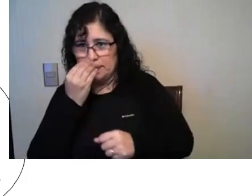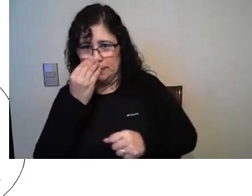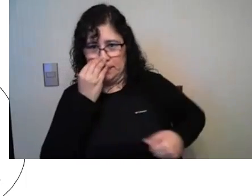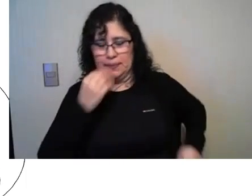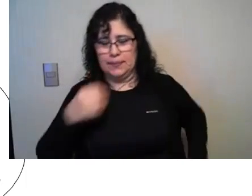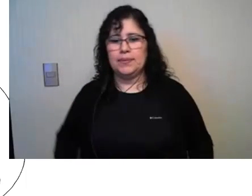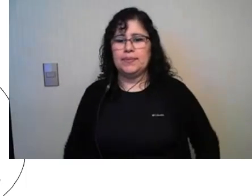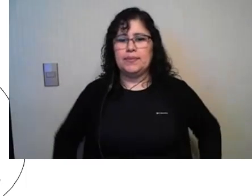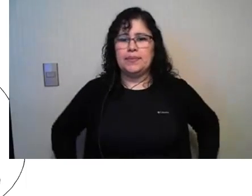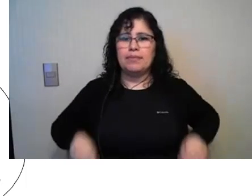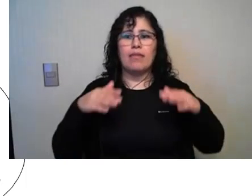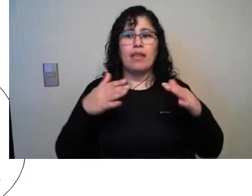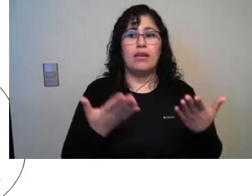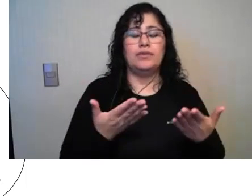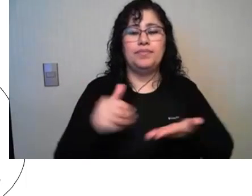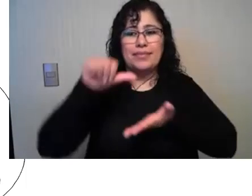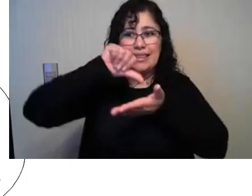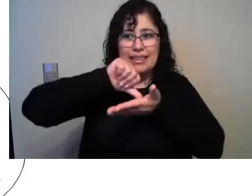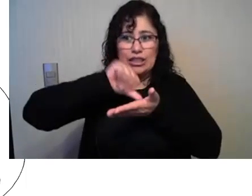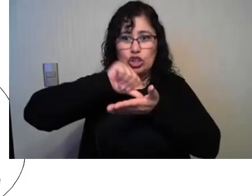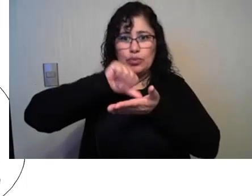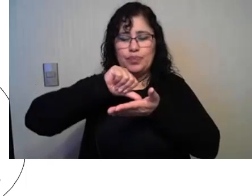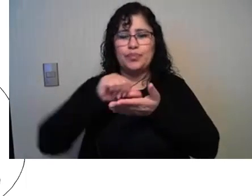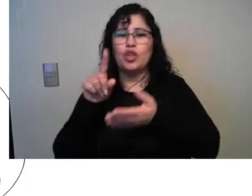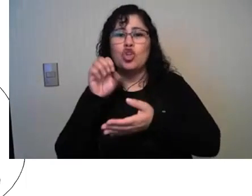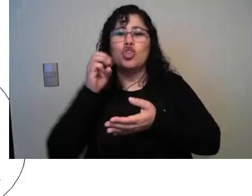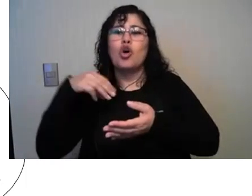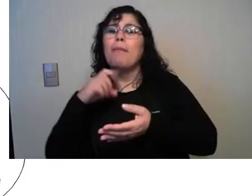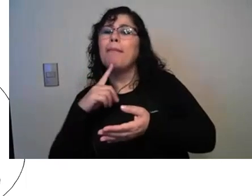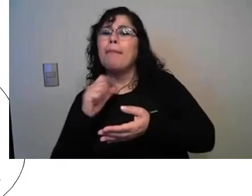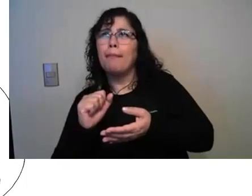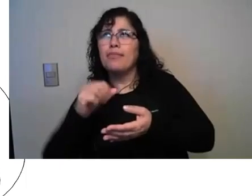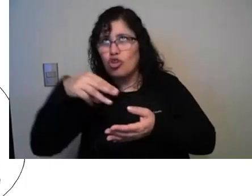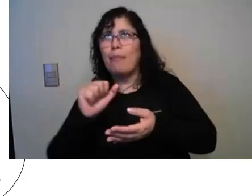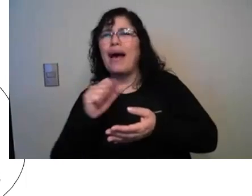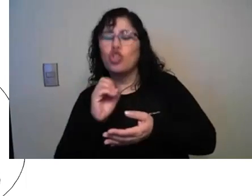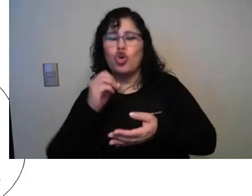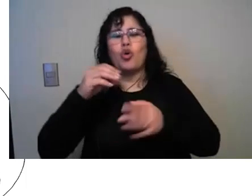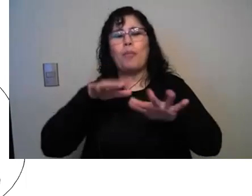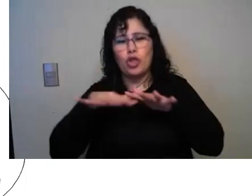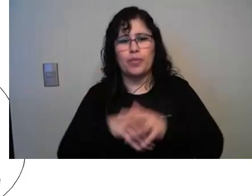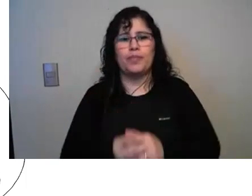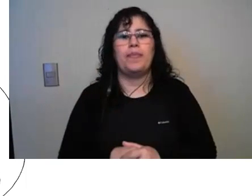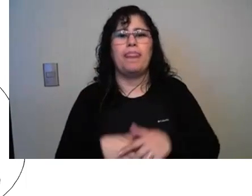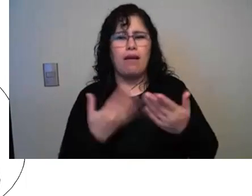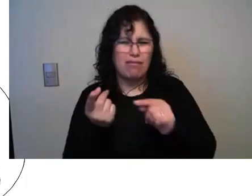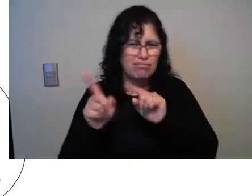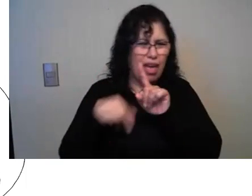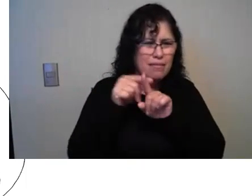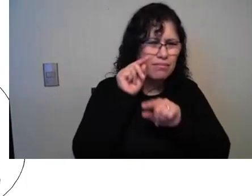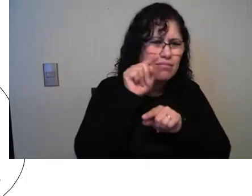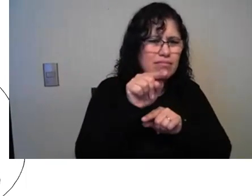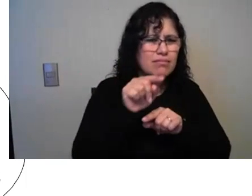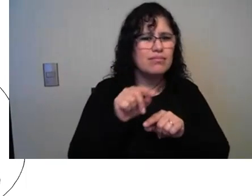Dentro de los centros somatomotores. Si nos fijamos, además, hay otro